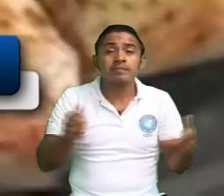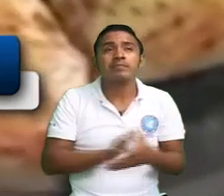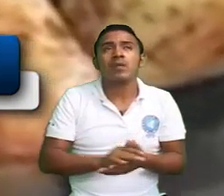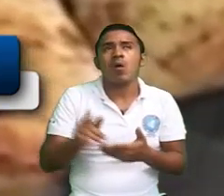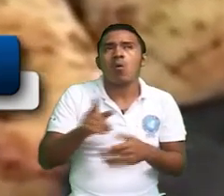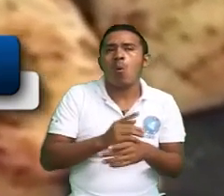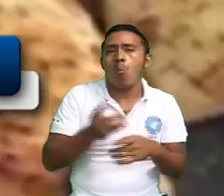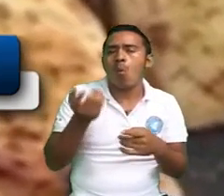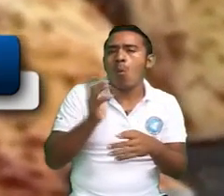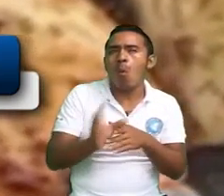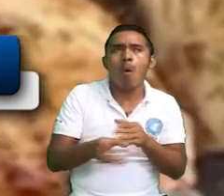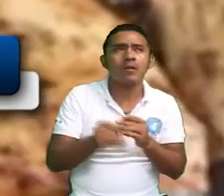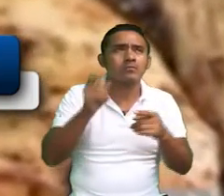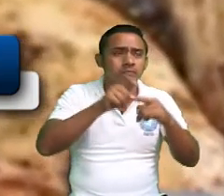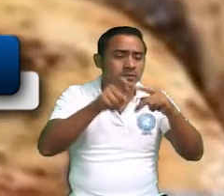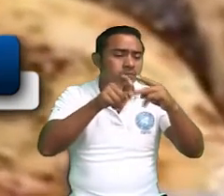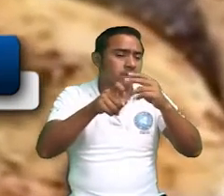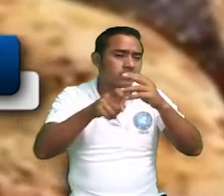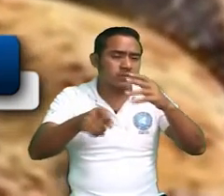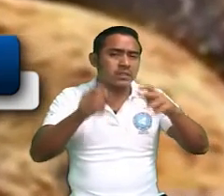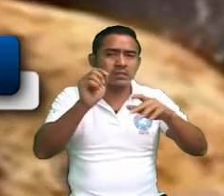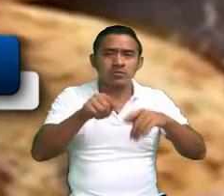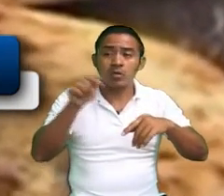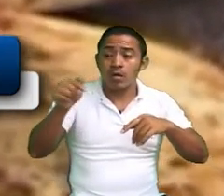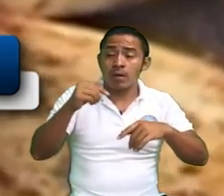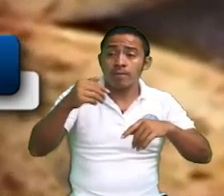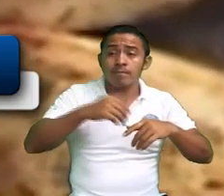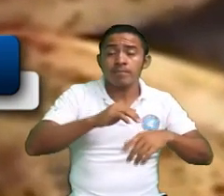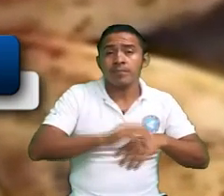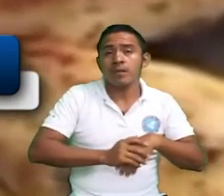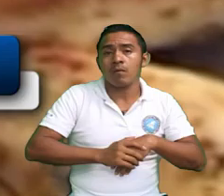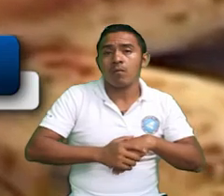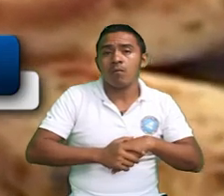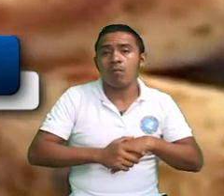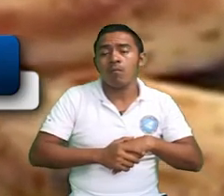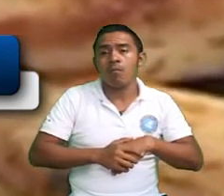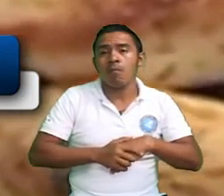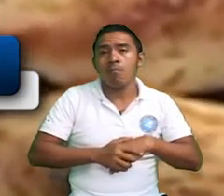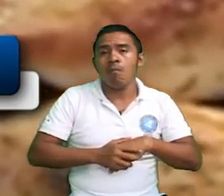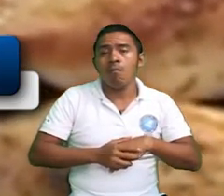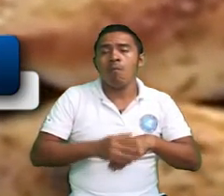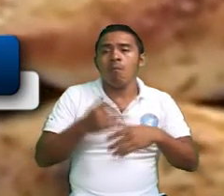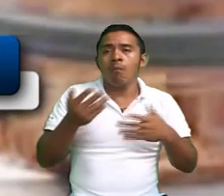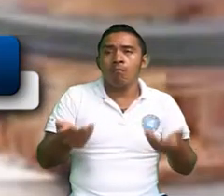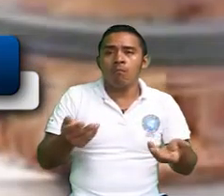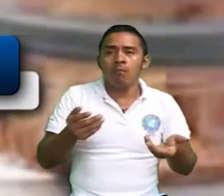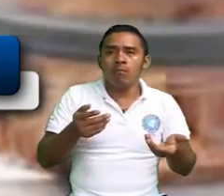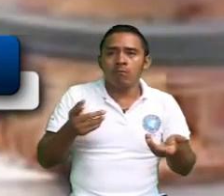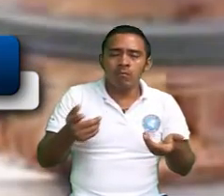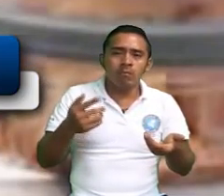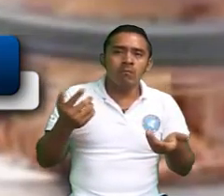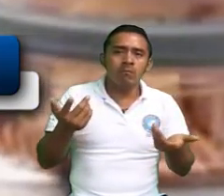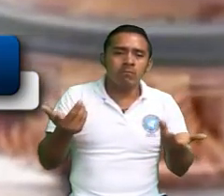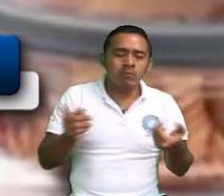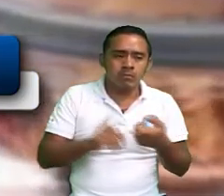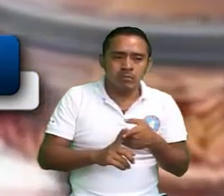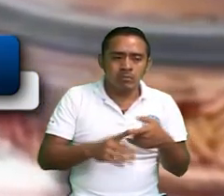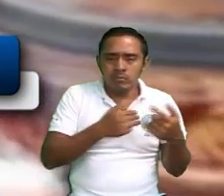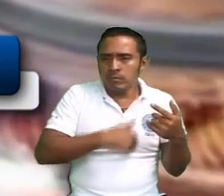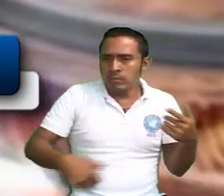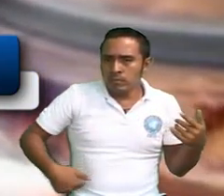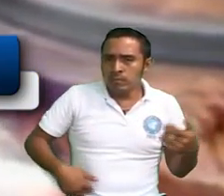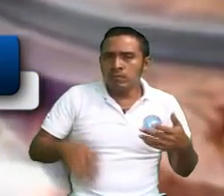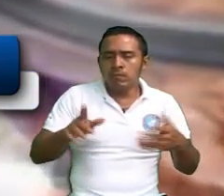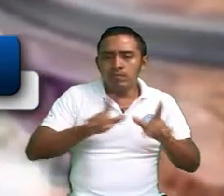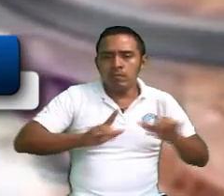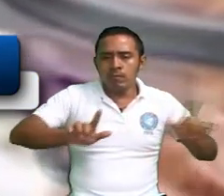como Ministerio de Salud, me imagino cada departamento de inspección ambiental de cada unidad